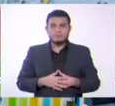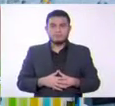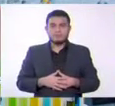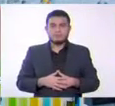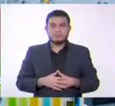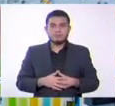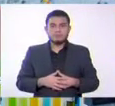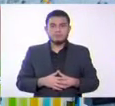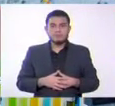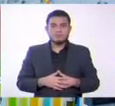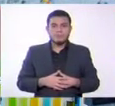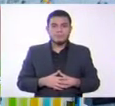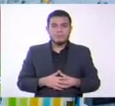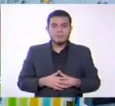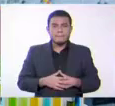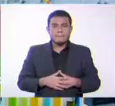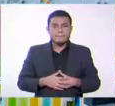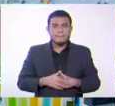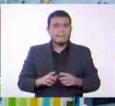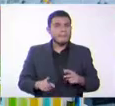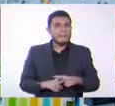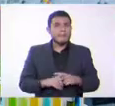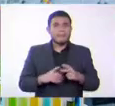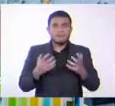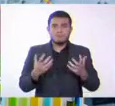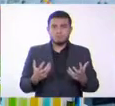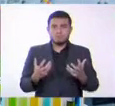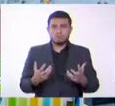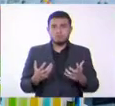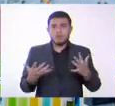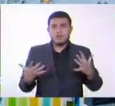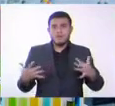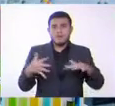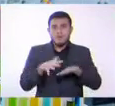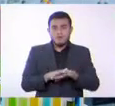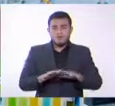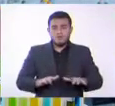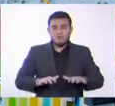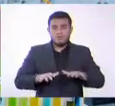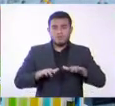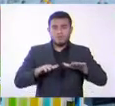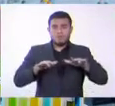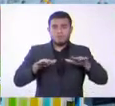Además, poseen altos puntos de fusión y ebullición.